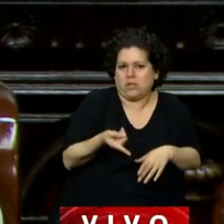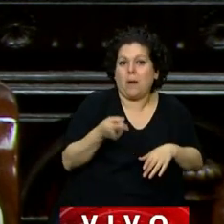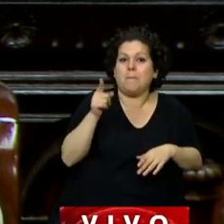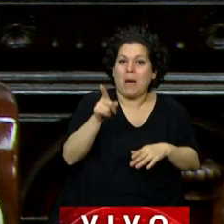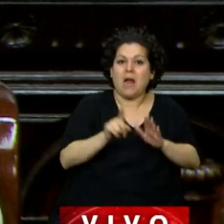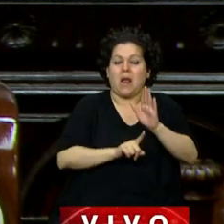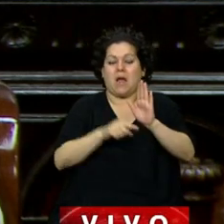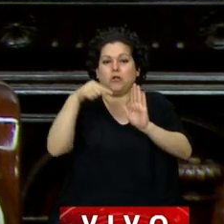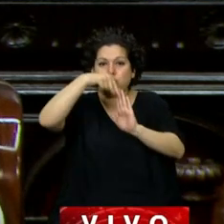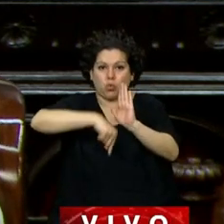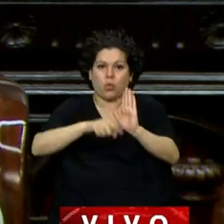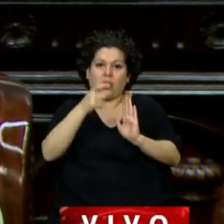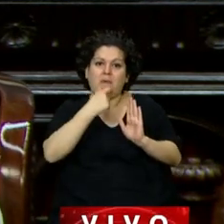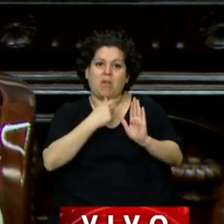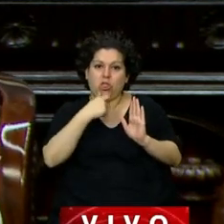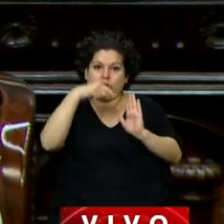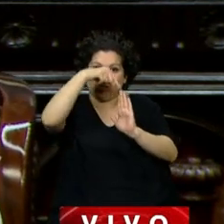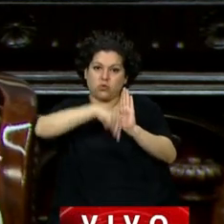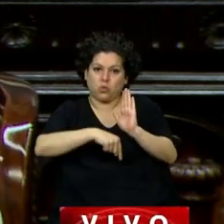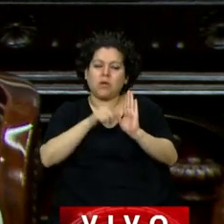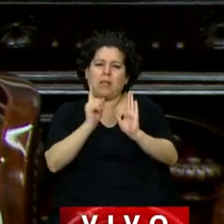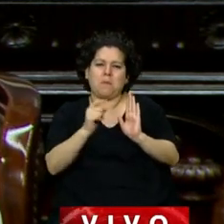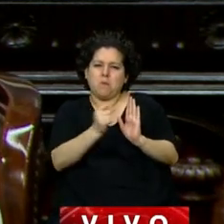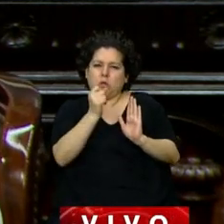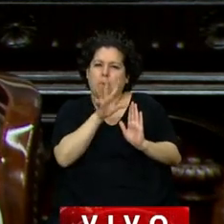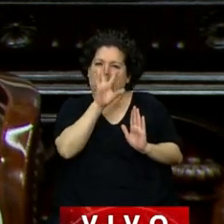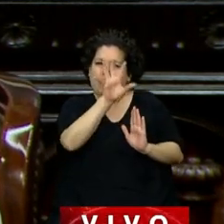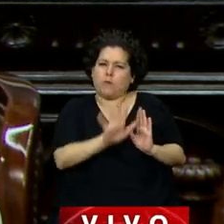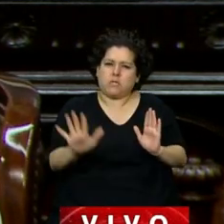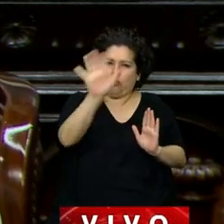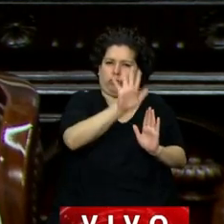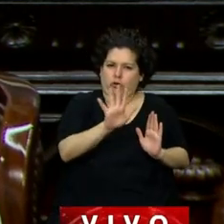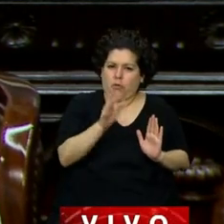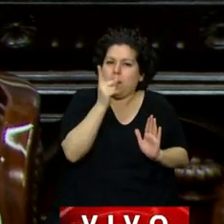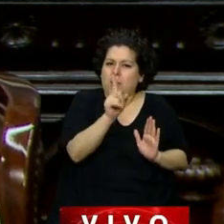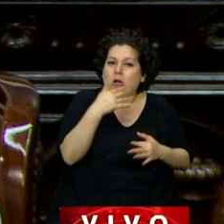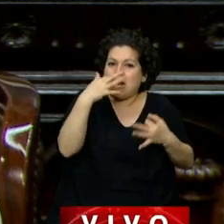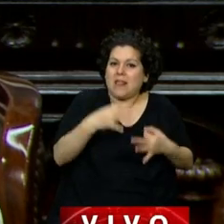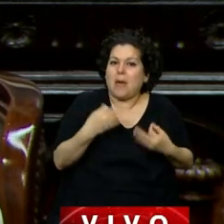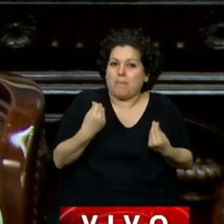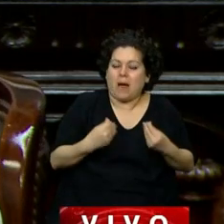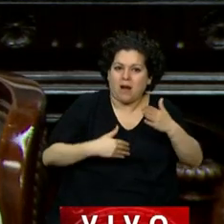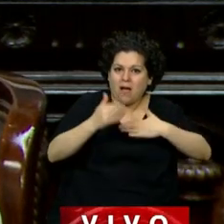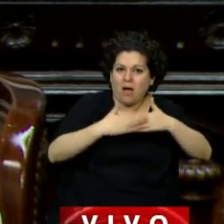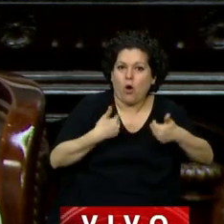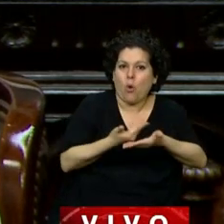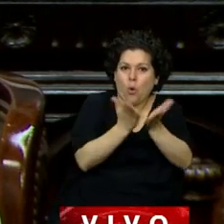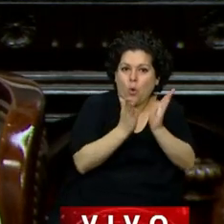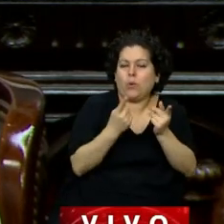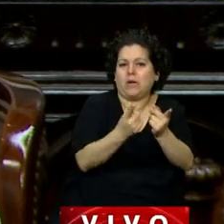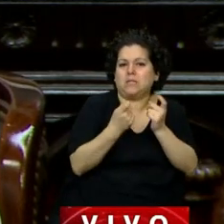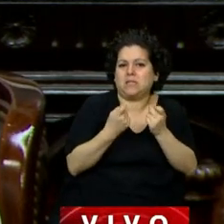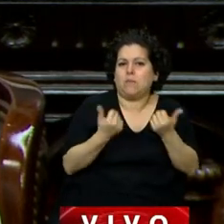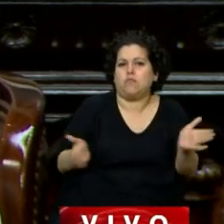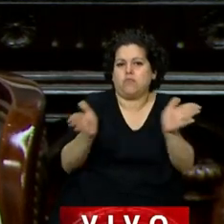sino también para la provincia y para el país. Pero para realizar toda esta obra necesitamos trabajar